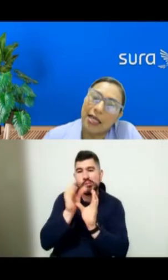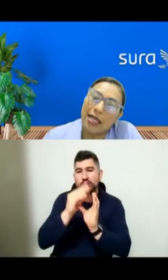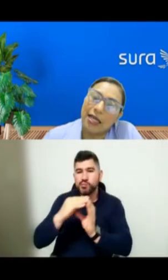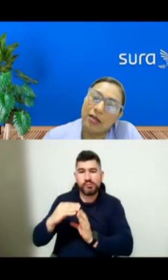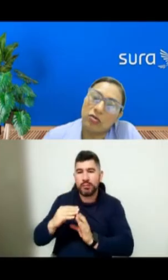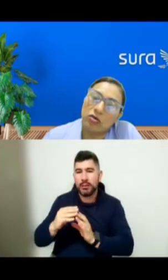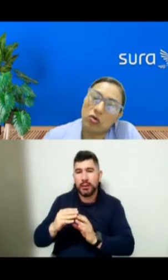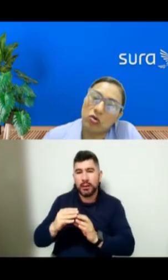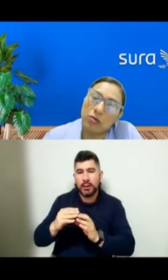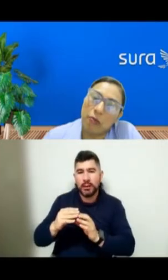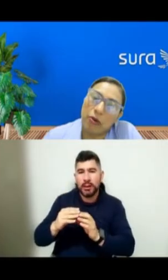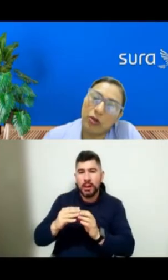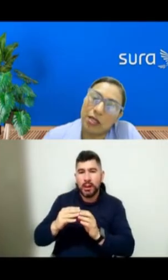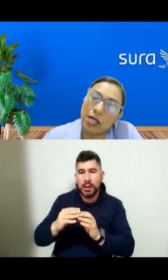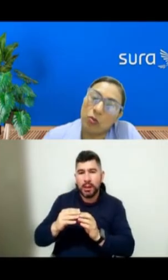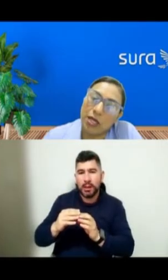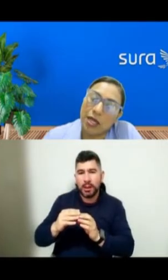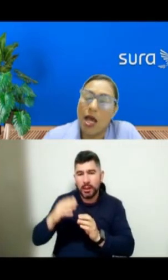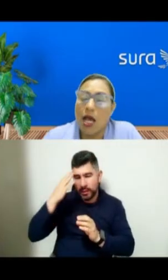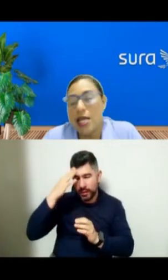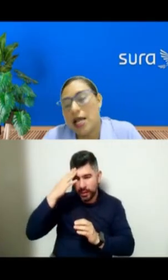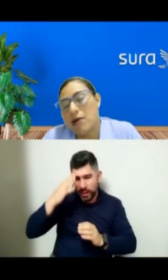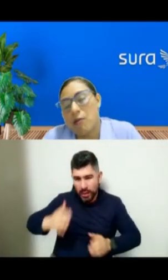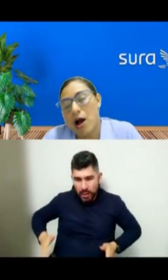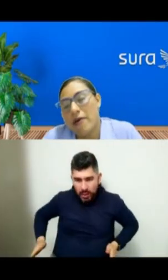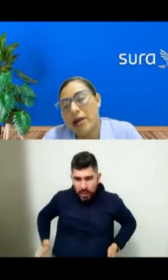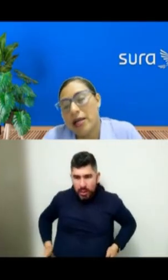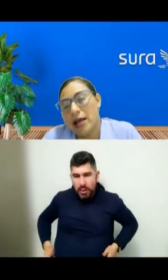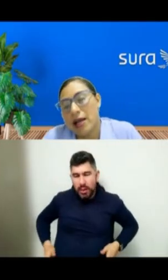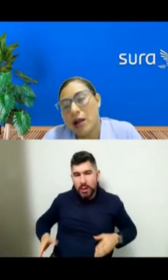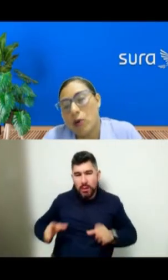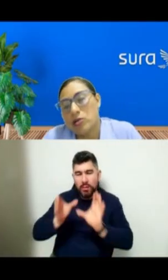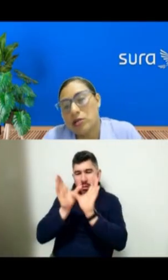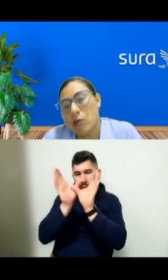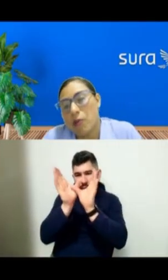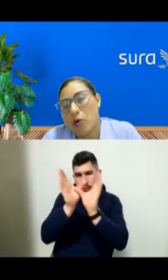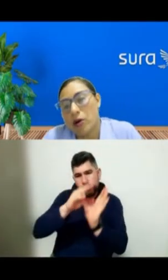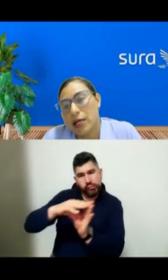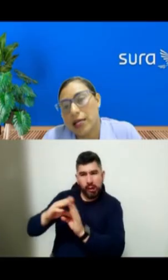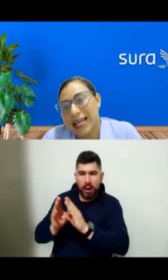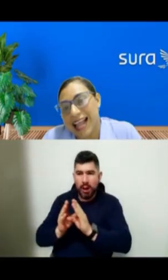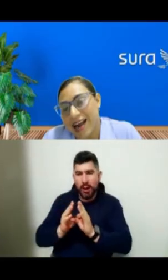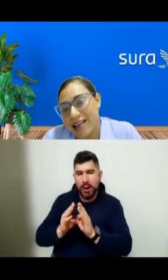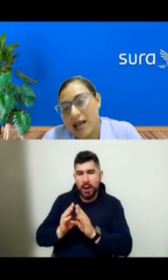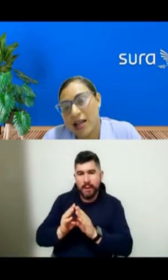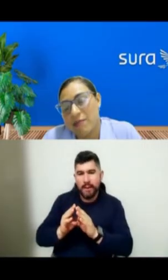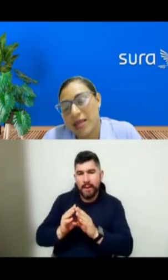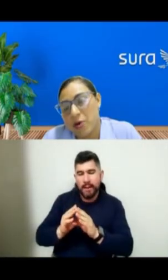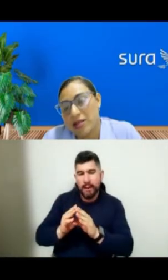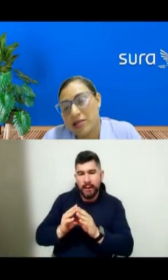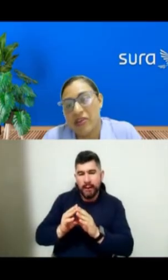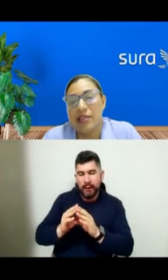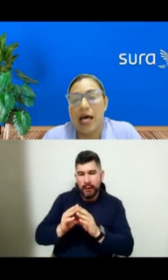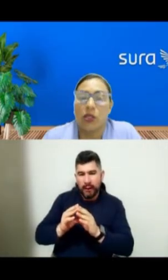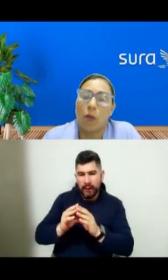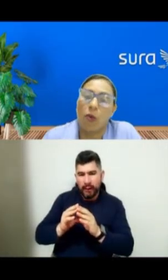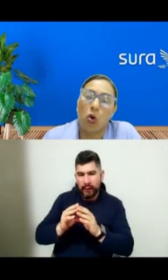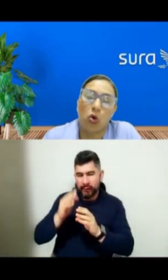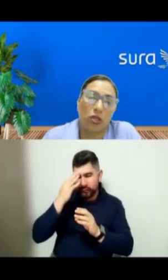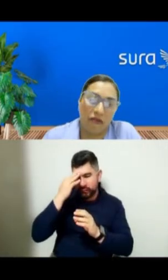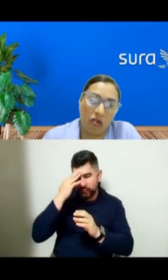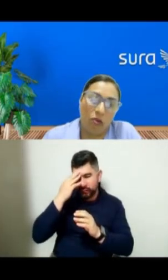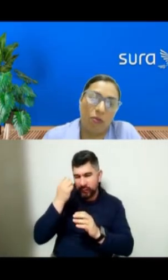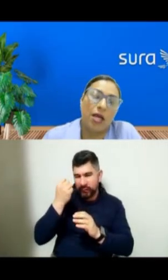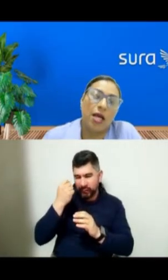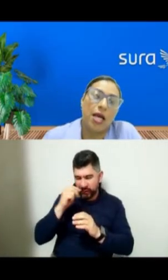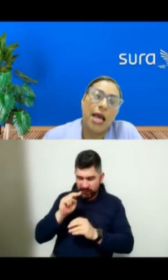que aquí nosotros conocemos pues nuestra anatomía y aquí vamos a ver que el hueso está un poco, que el área, que el miembro que está afectado está